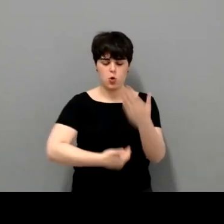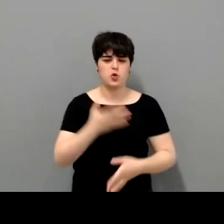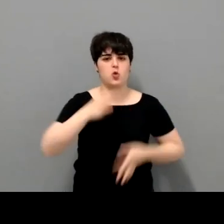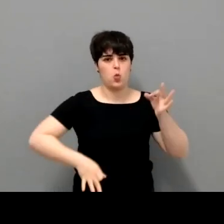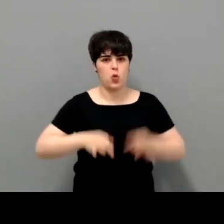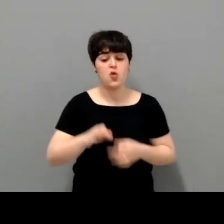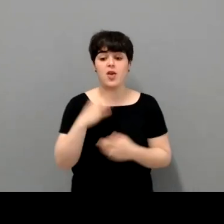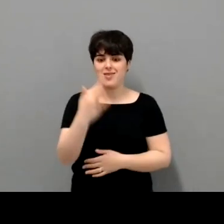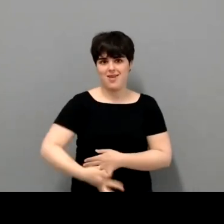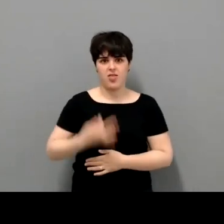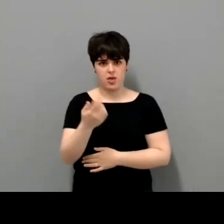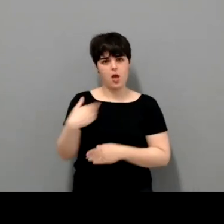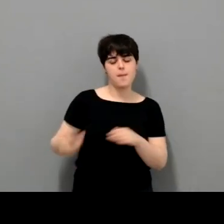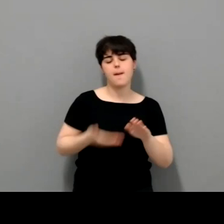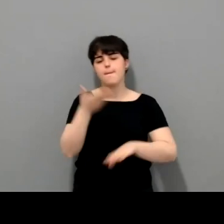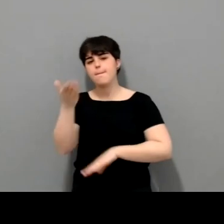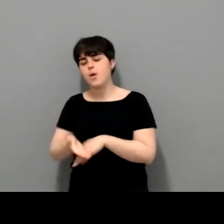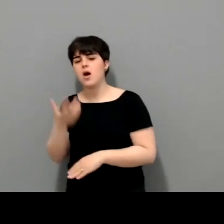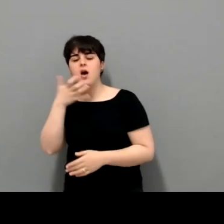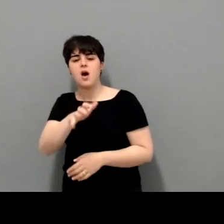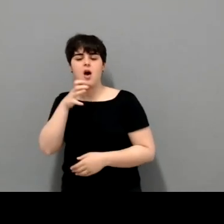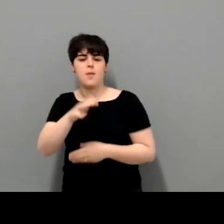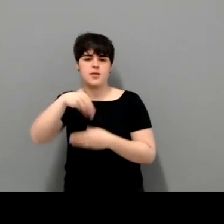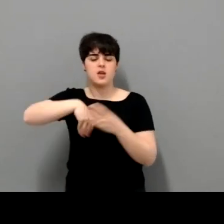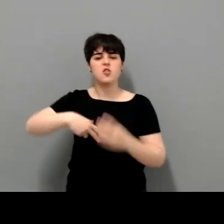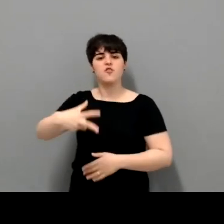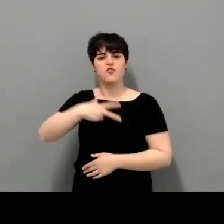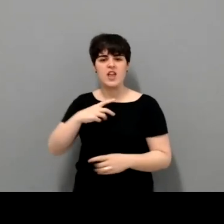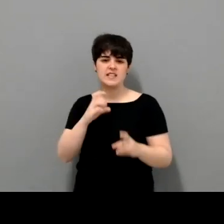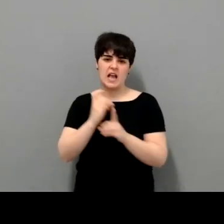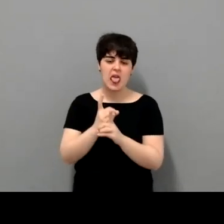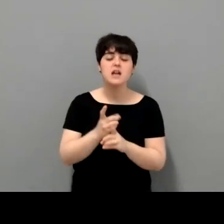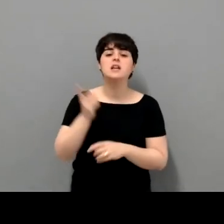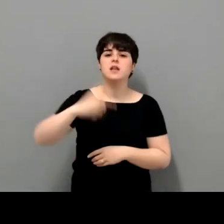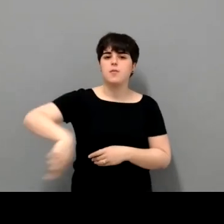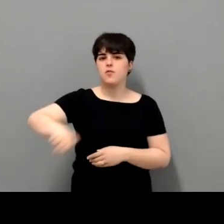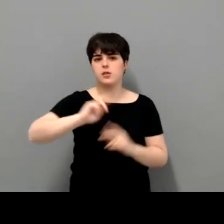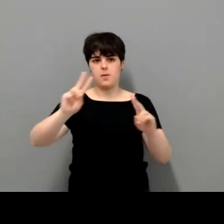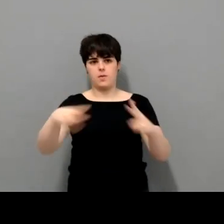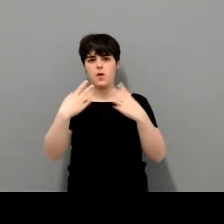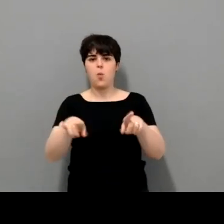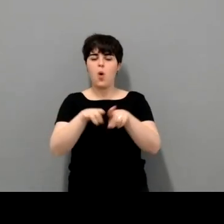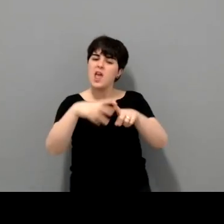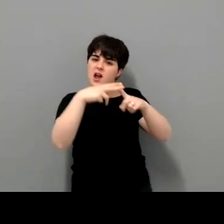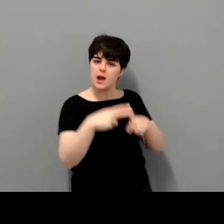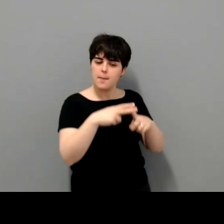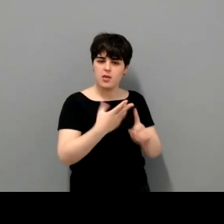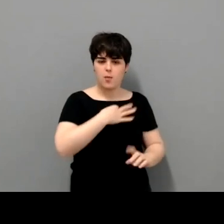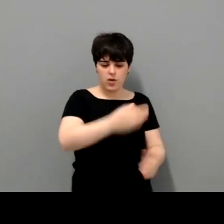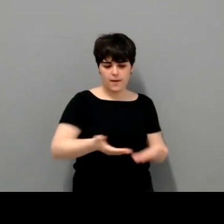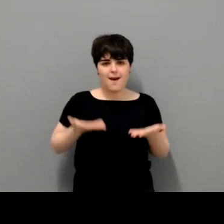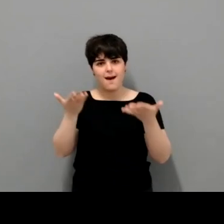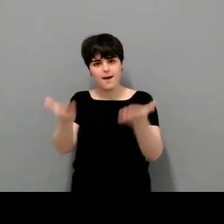y que os dirijáis también y que reclaméis también a las fiscalías. Quiero que nos veáis también como un instrumento que os puede auxiliar